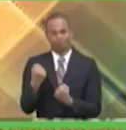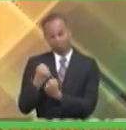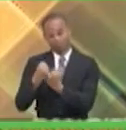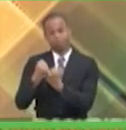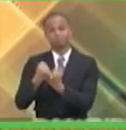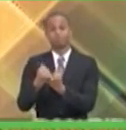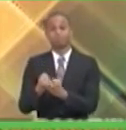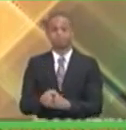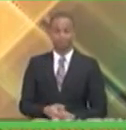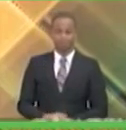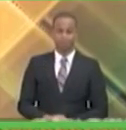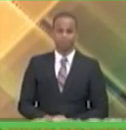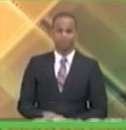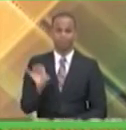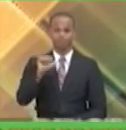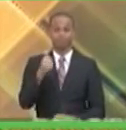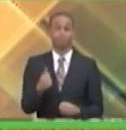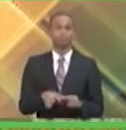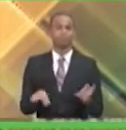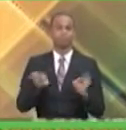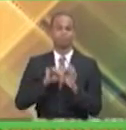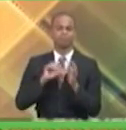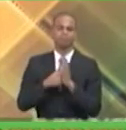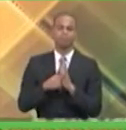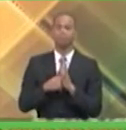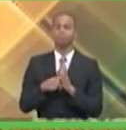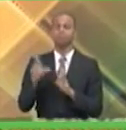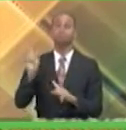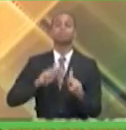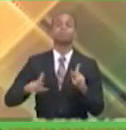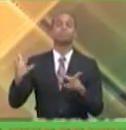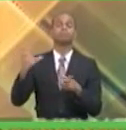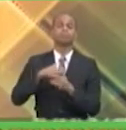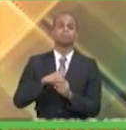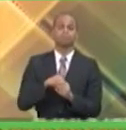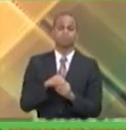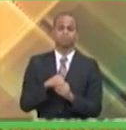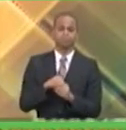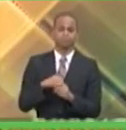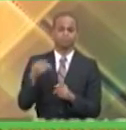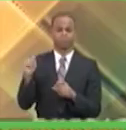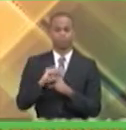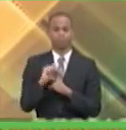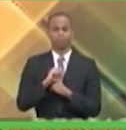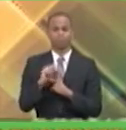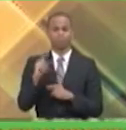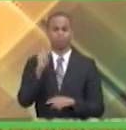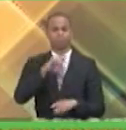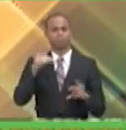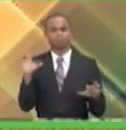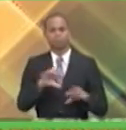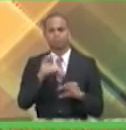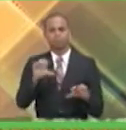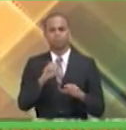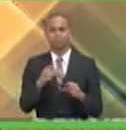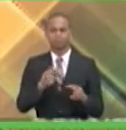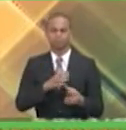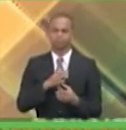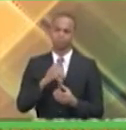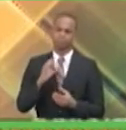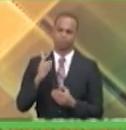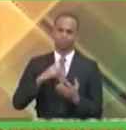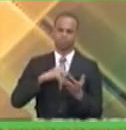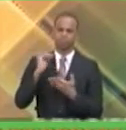es que estas personas que participan en los talleres que damos de elaboración y manejo